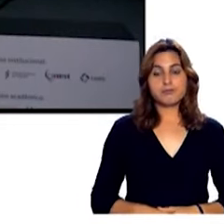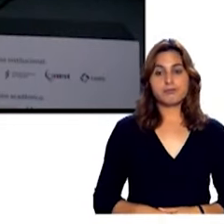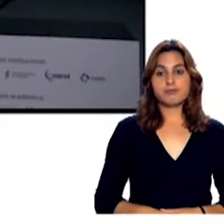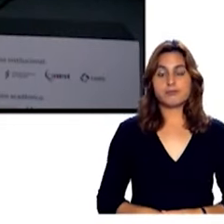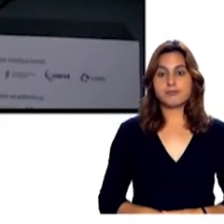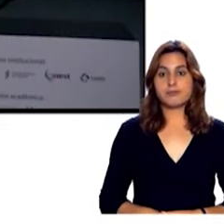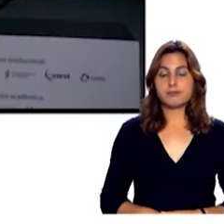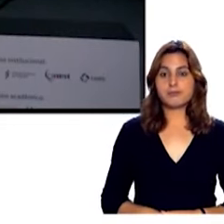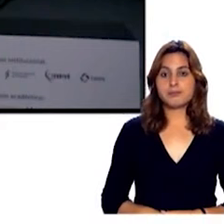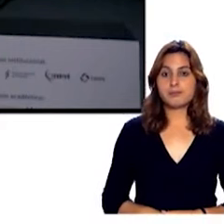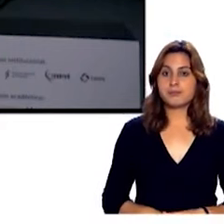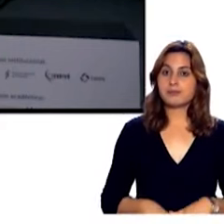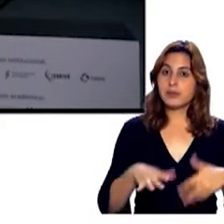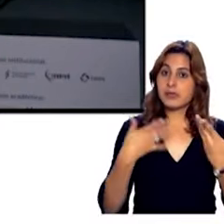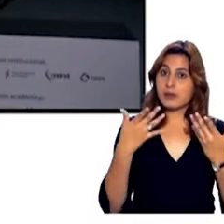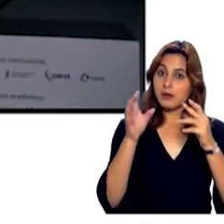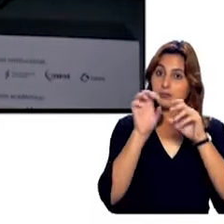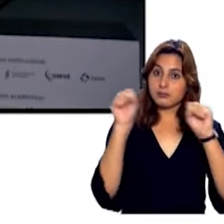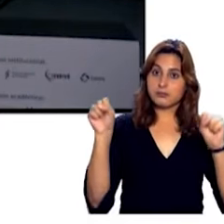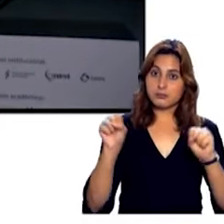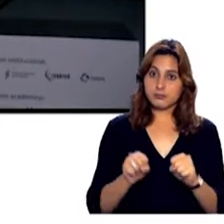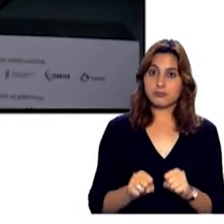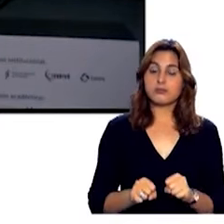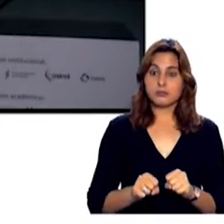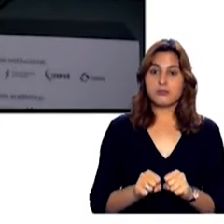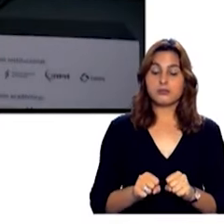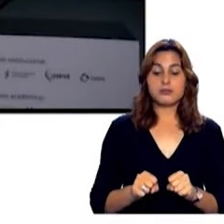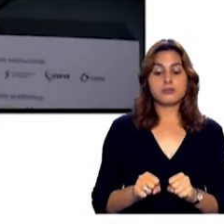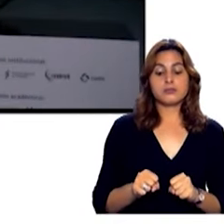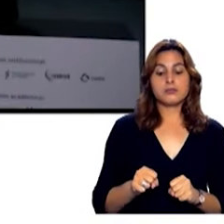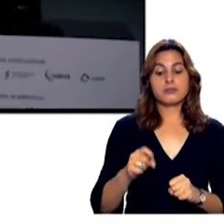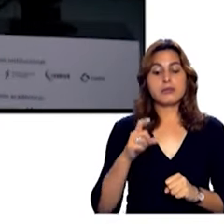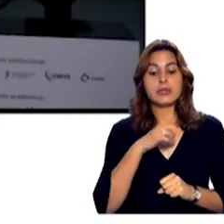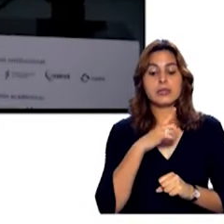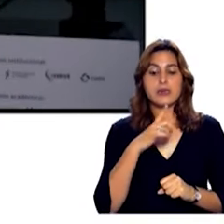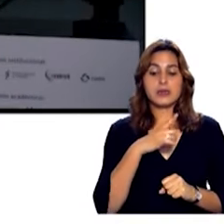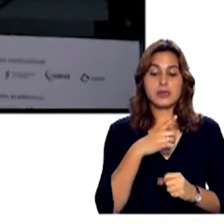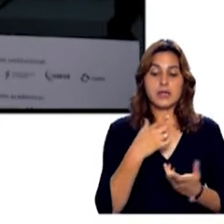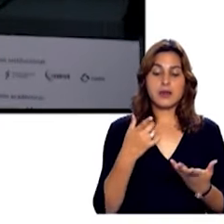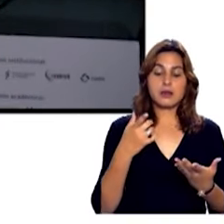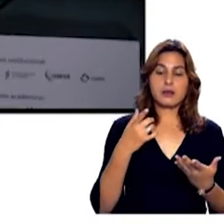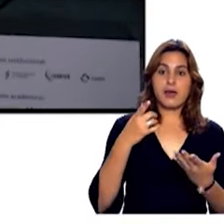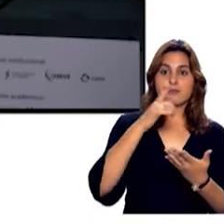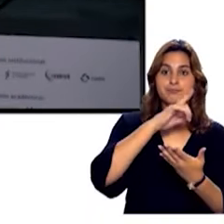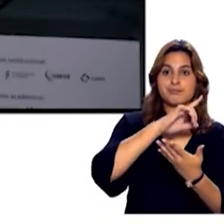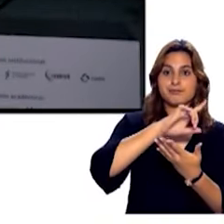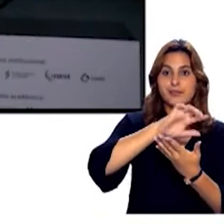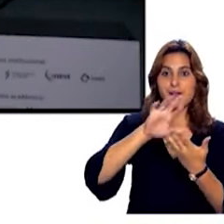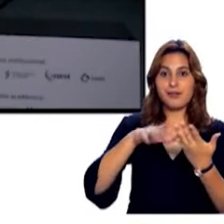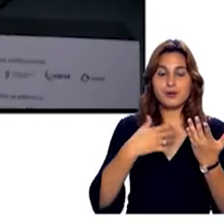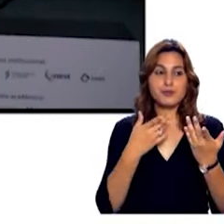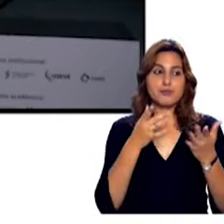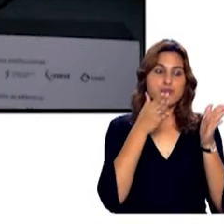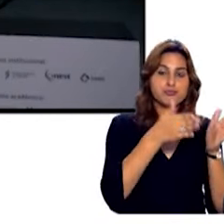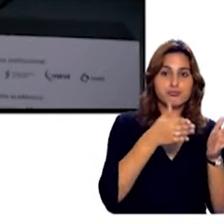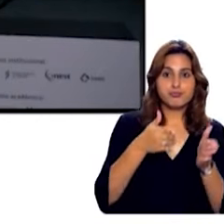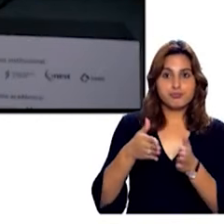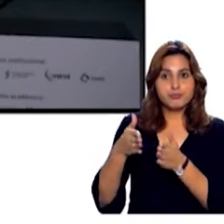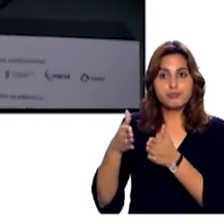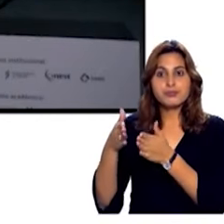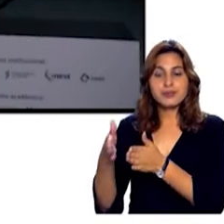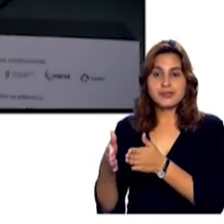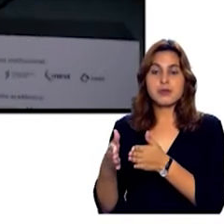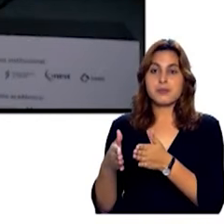ES es verad que ordenamiento establece formas directas de vincula pero prtica se han